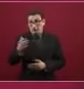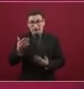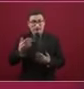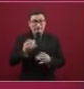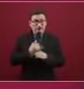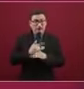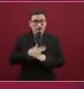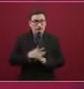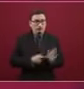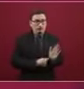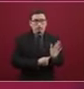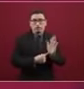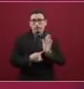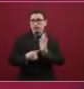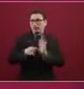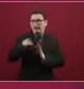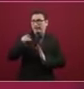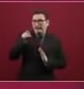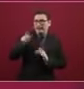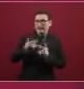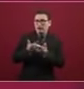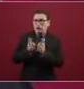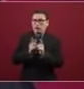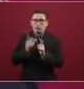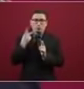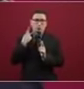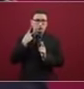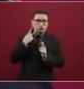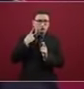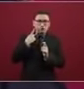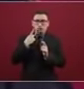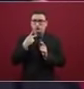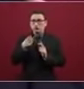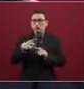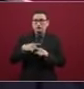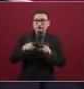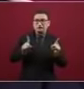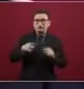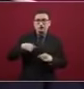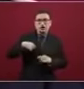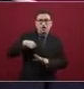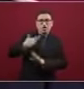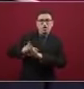contra de un adversario. Esa es una cuestión ética de principios.